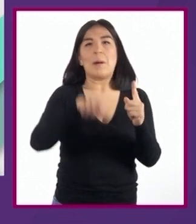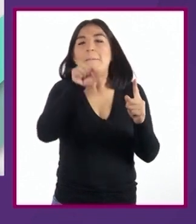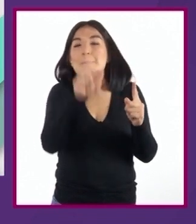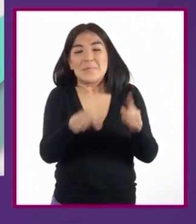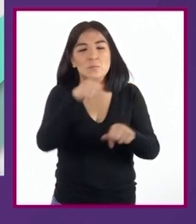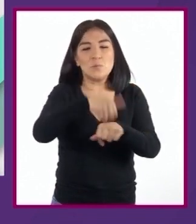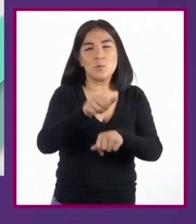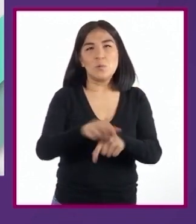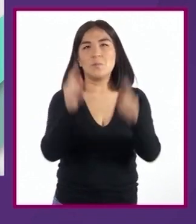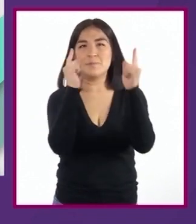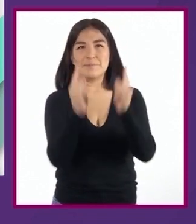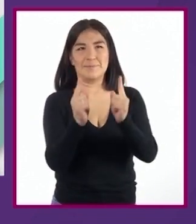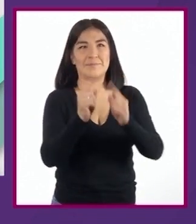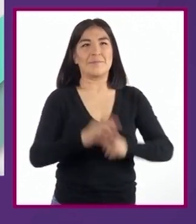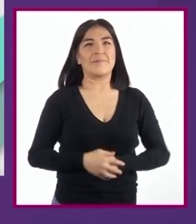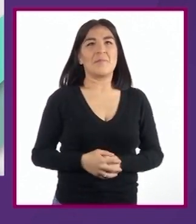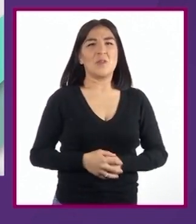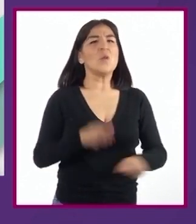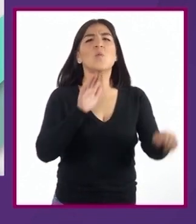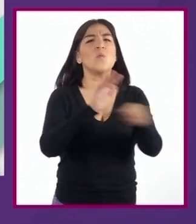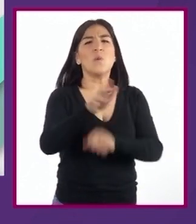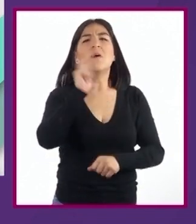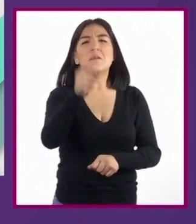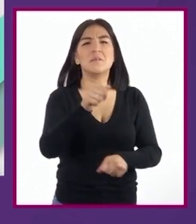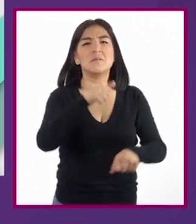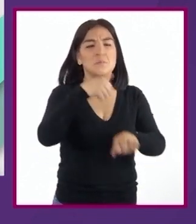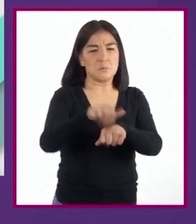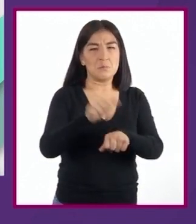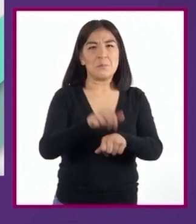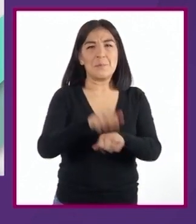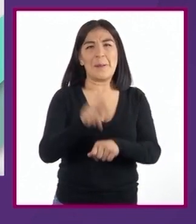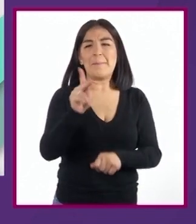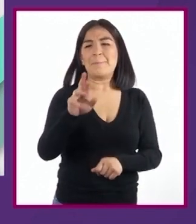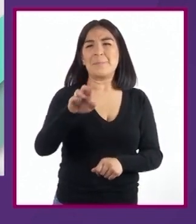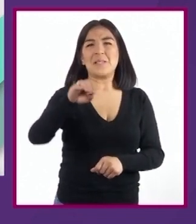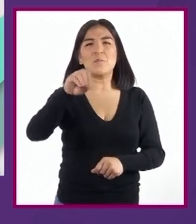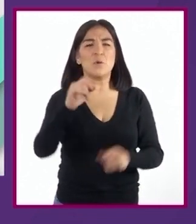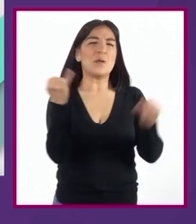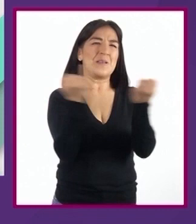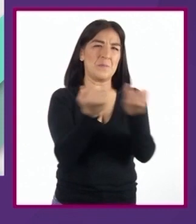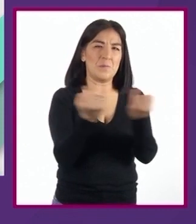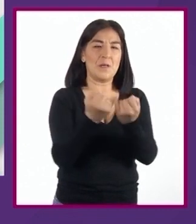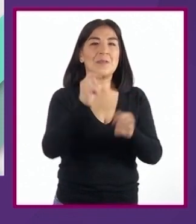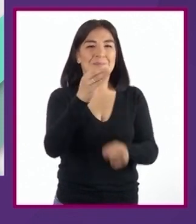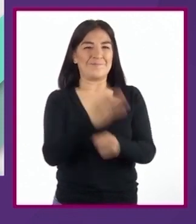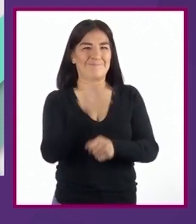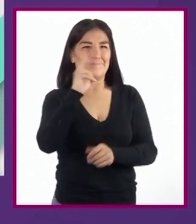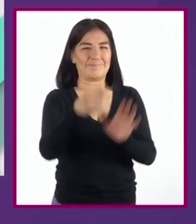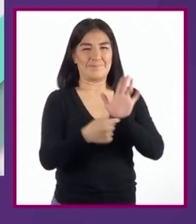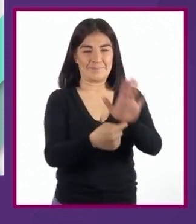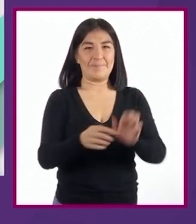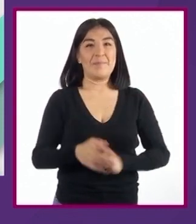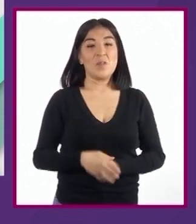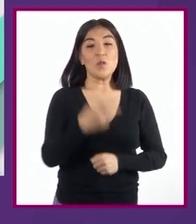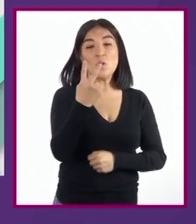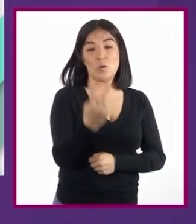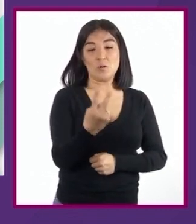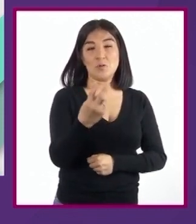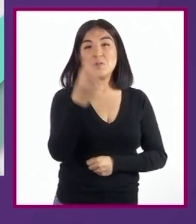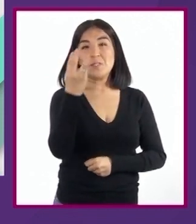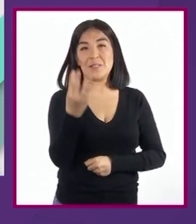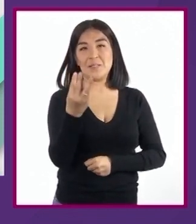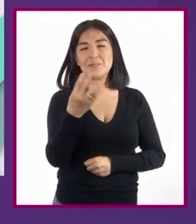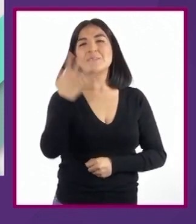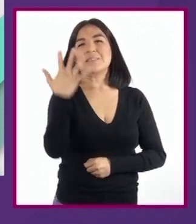número. ¿Cuáles son los números primos del espacio muestral? Los números primos son 2,